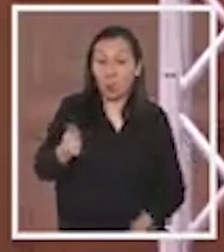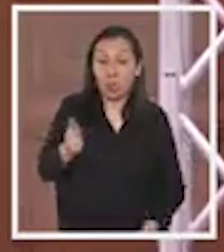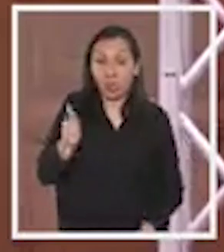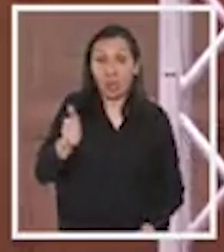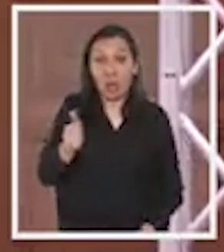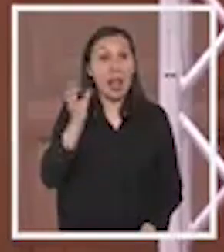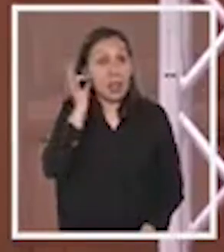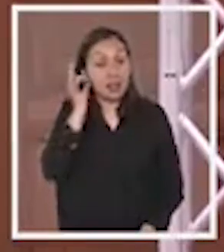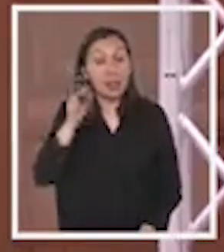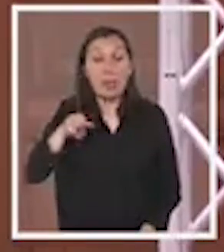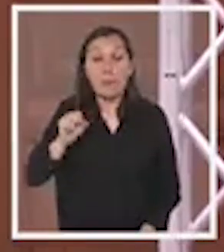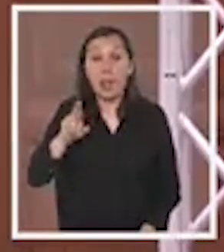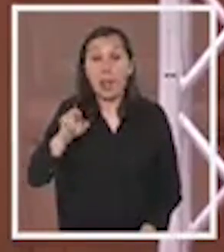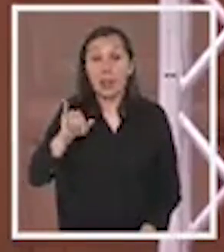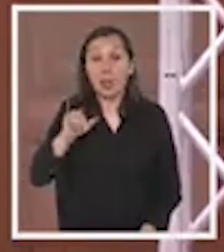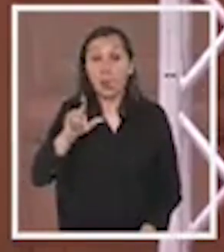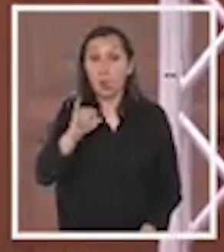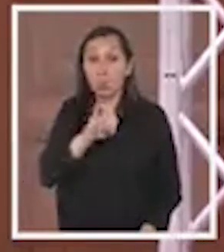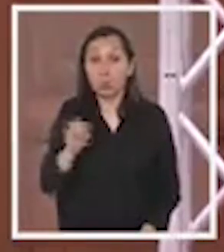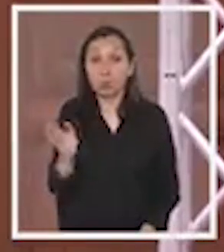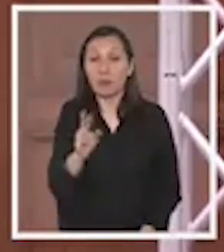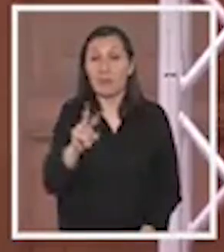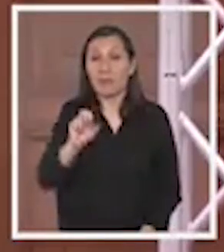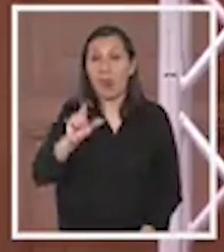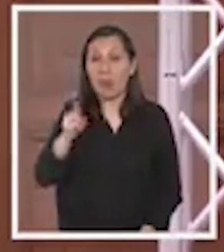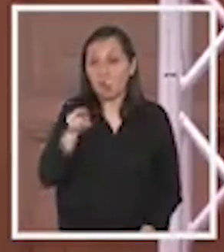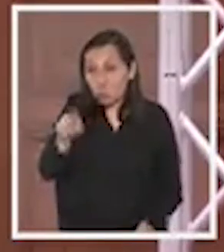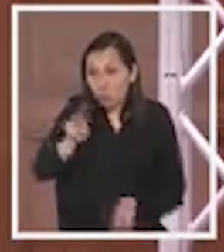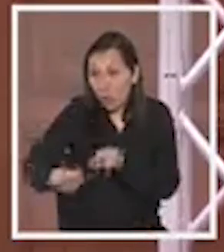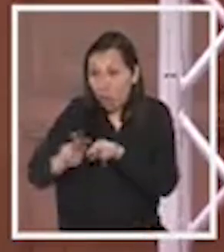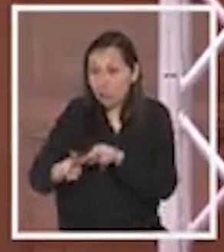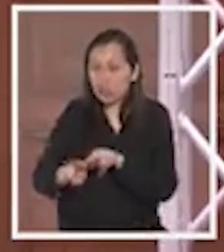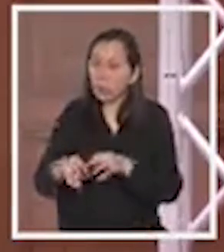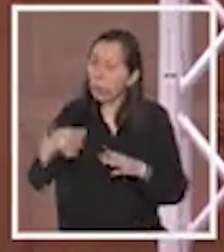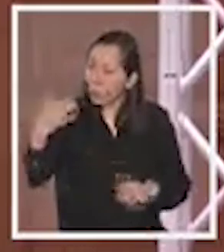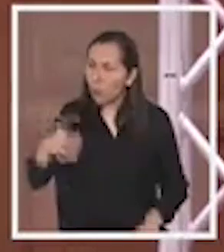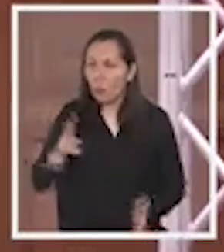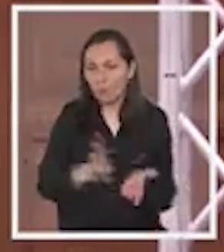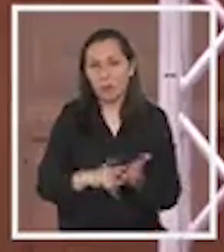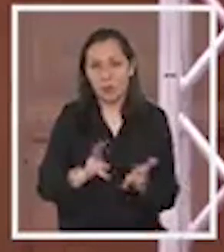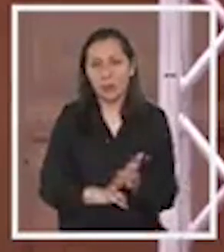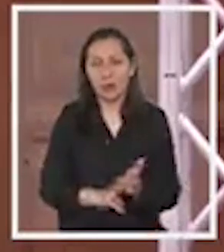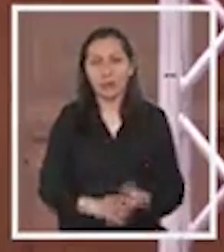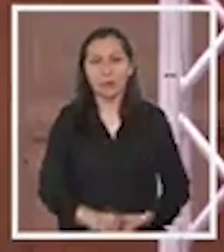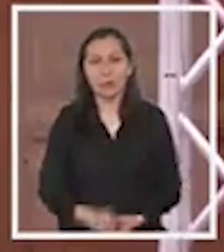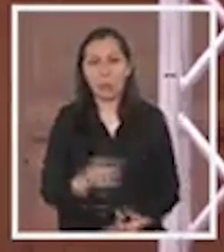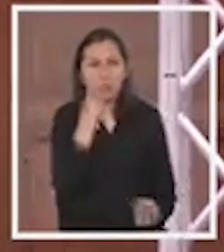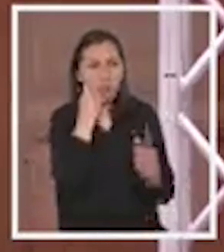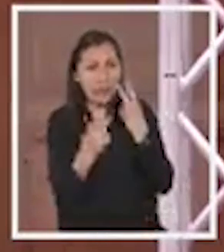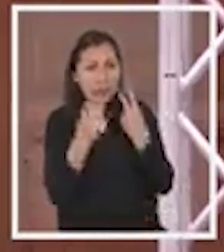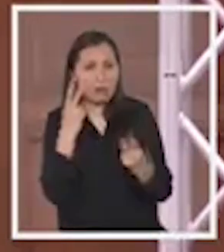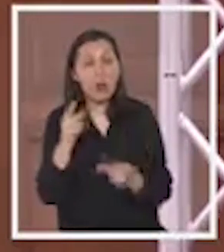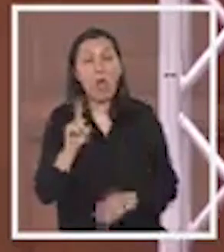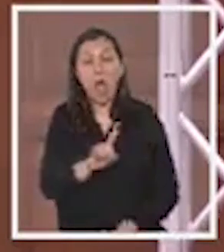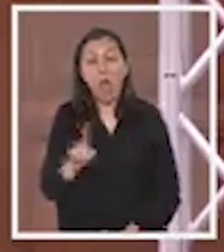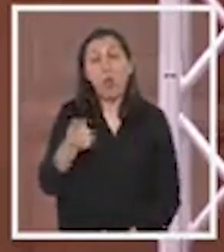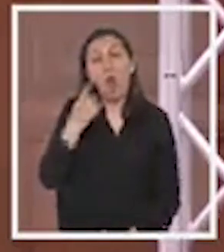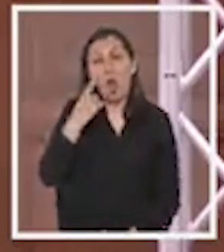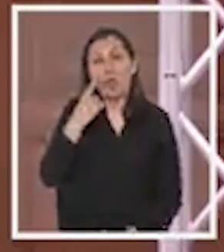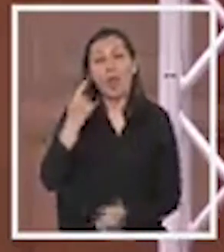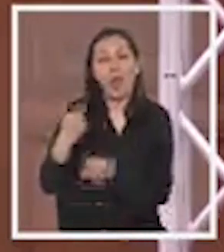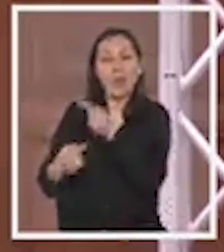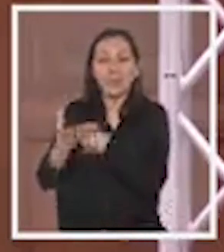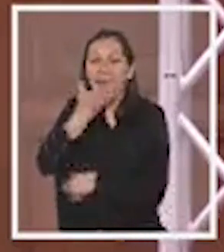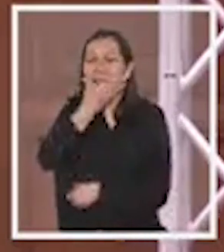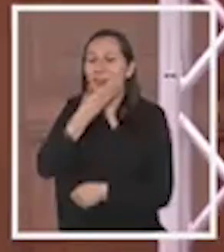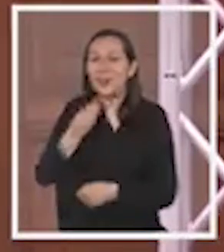dirigente, Mariluz Vargas, estás haciendo es realmente fundamental. Lo hemos visto, cada uno seguramente tiene una historia